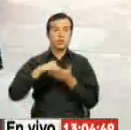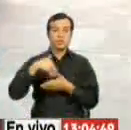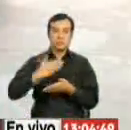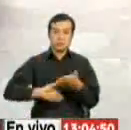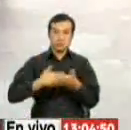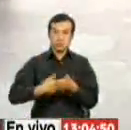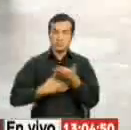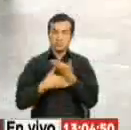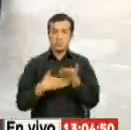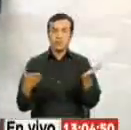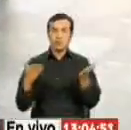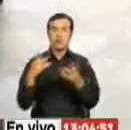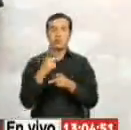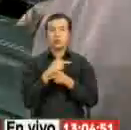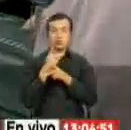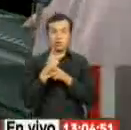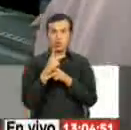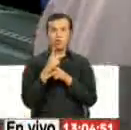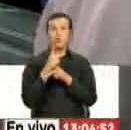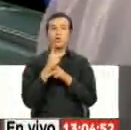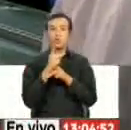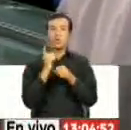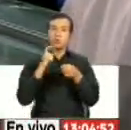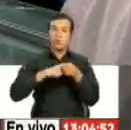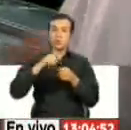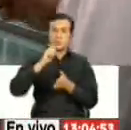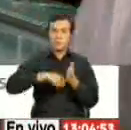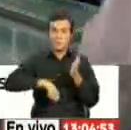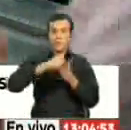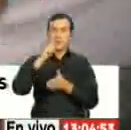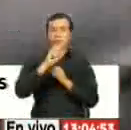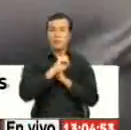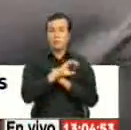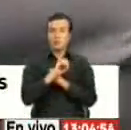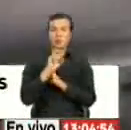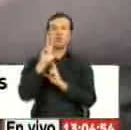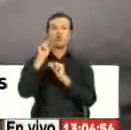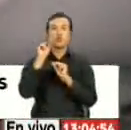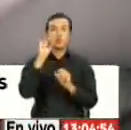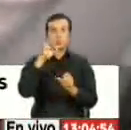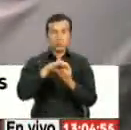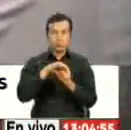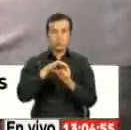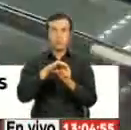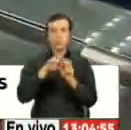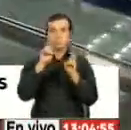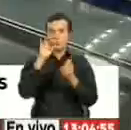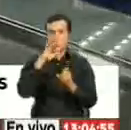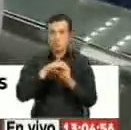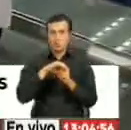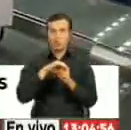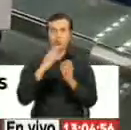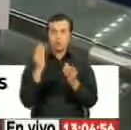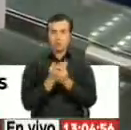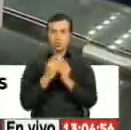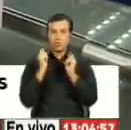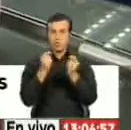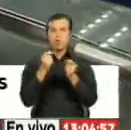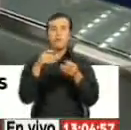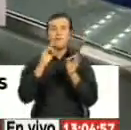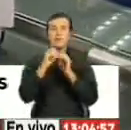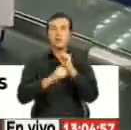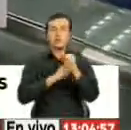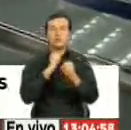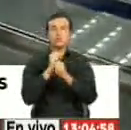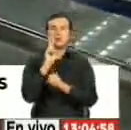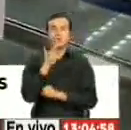necesaria al consejo nacional electoral para ser habilitado durante la campaña por el 'no' en la consulta popular el referendo de febrero del